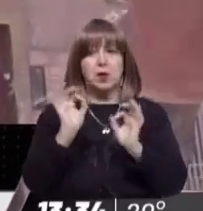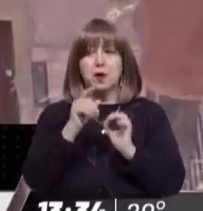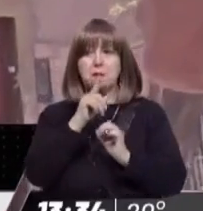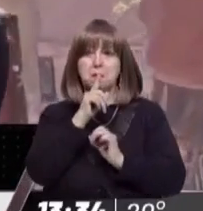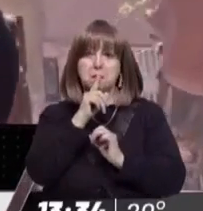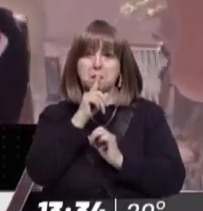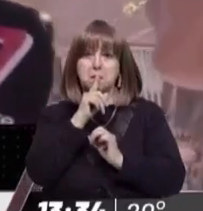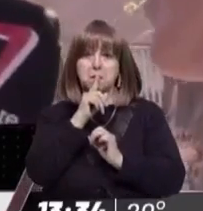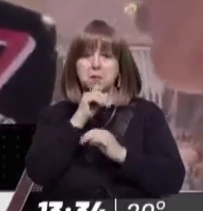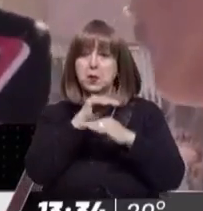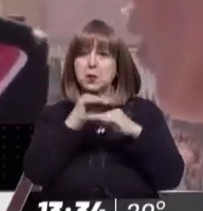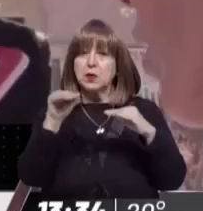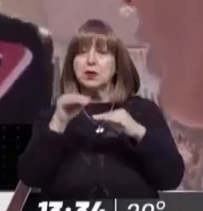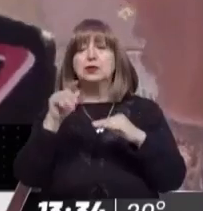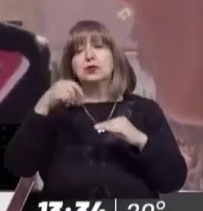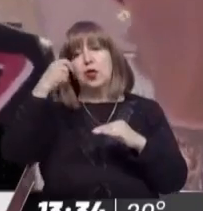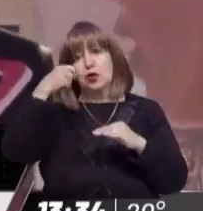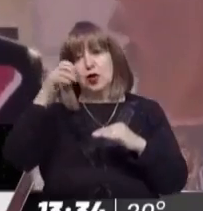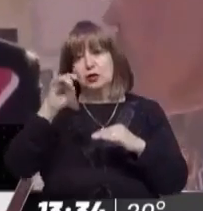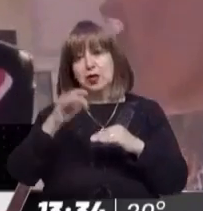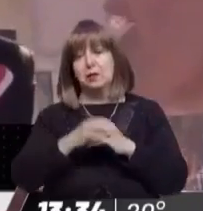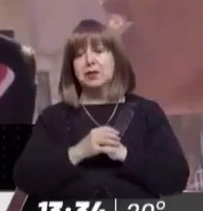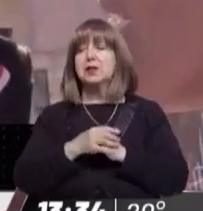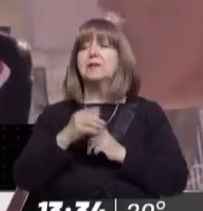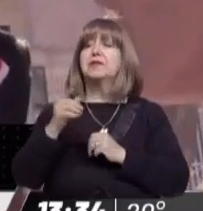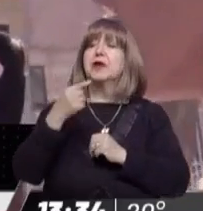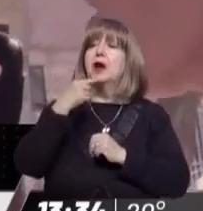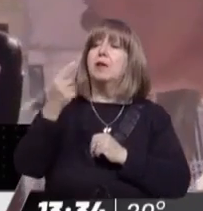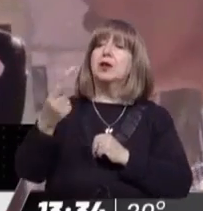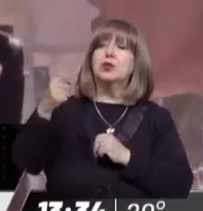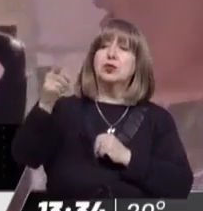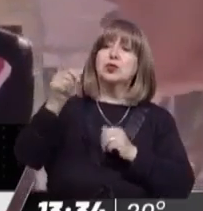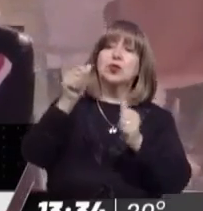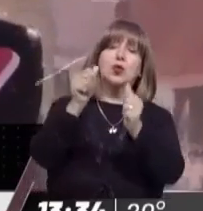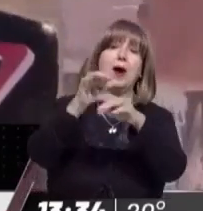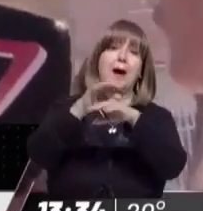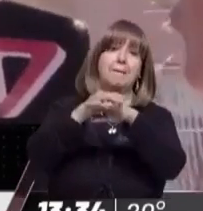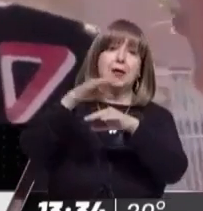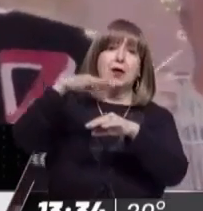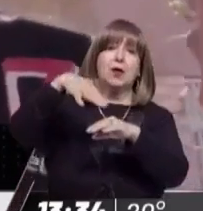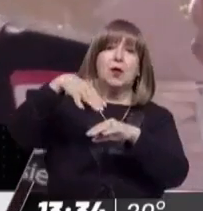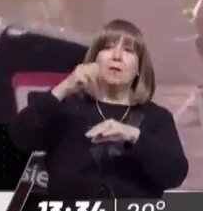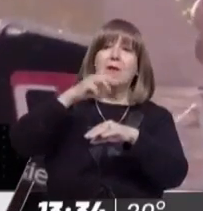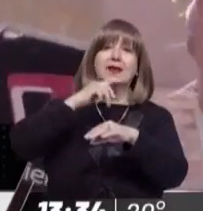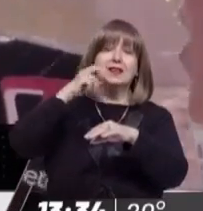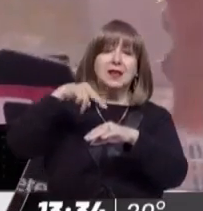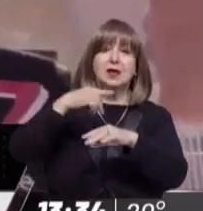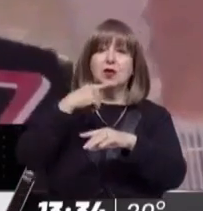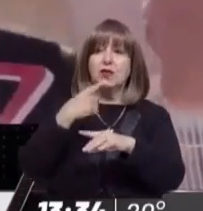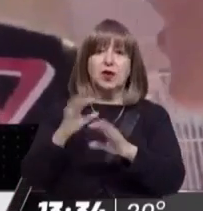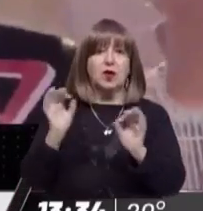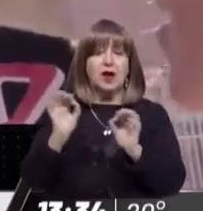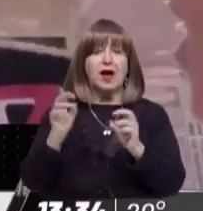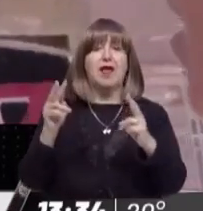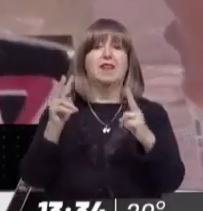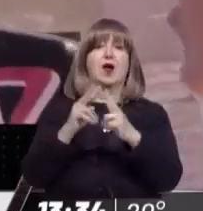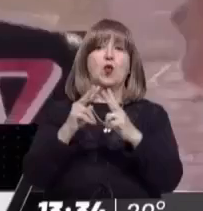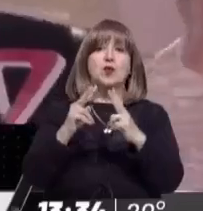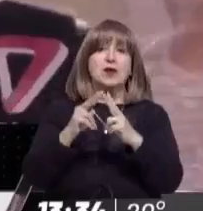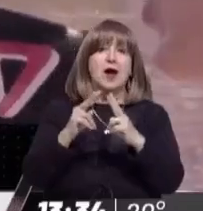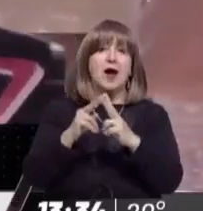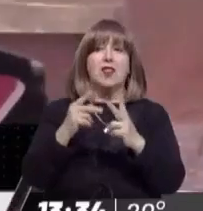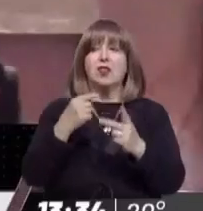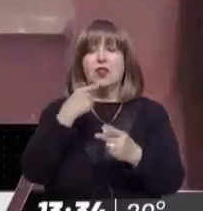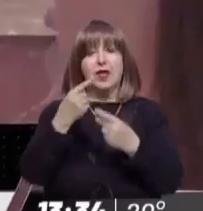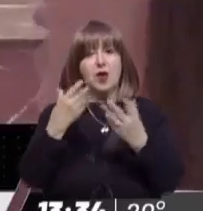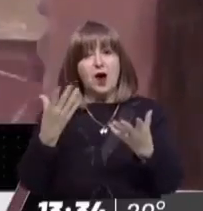usted es Martín que es el amigo de ustedes les contó alguna vez tengo miedo de mi cuñado lo que pueda hacer de lo